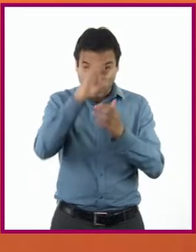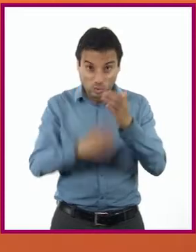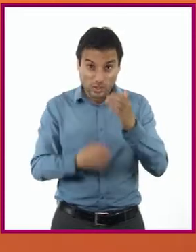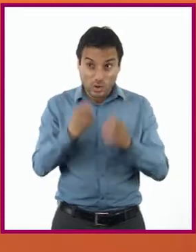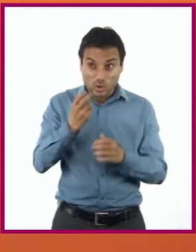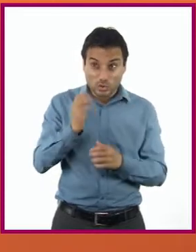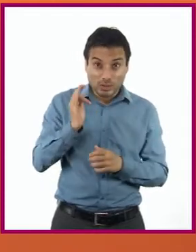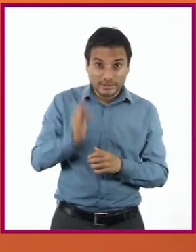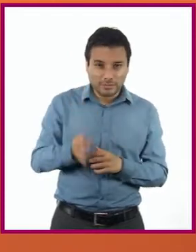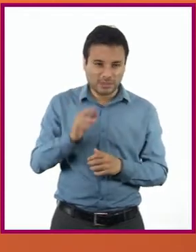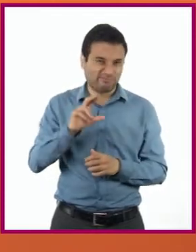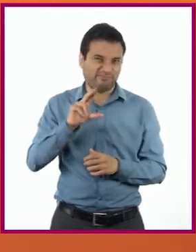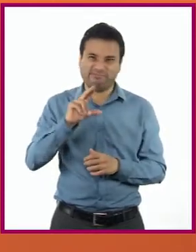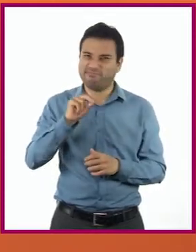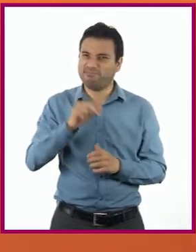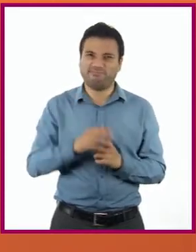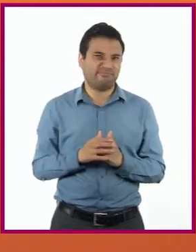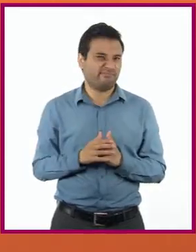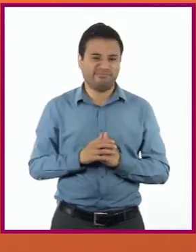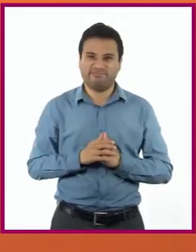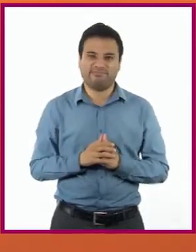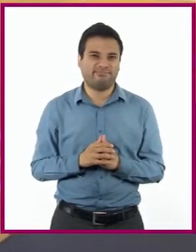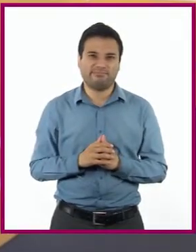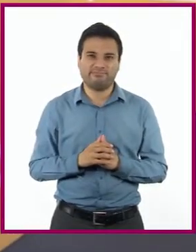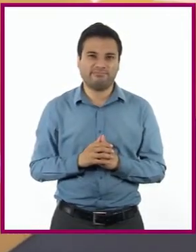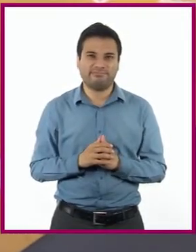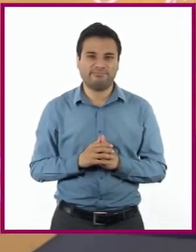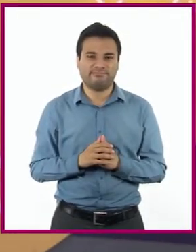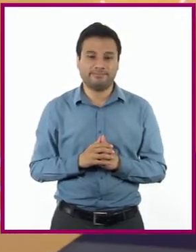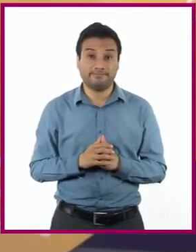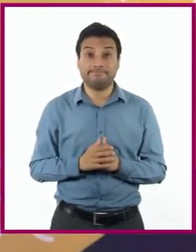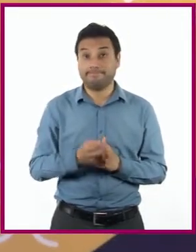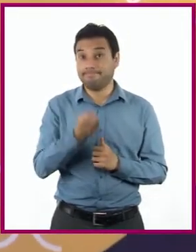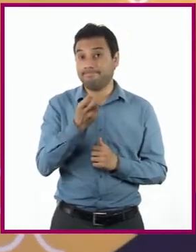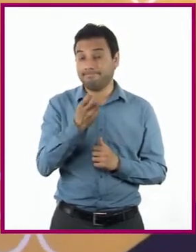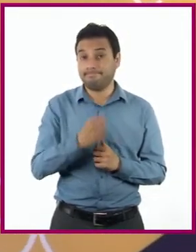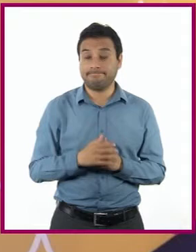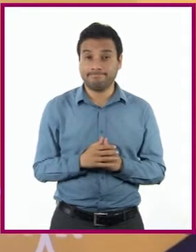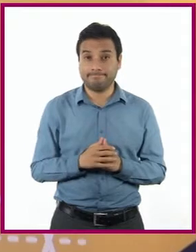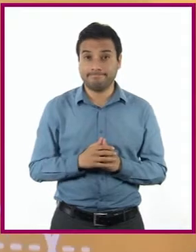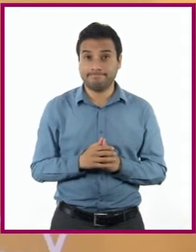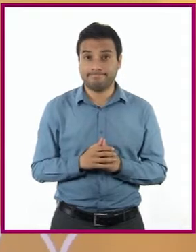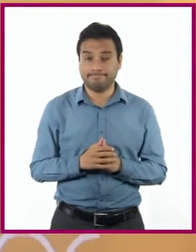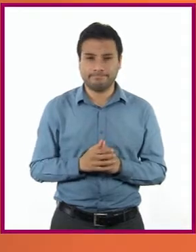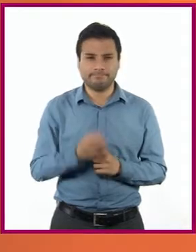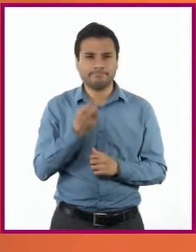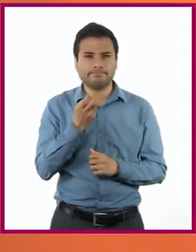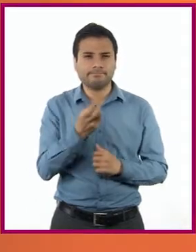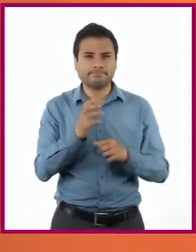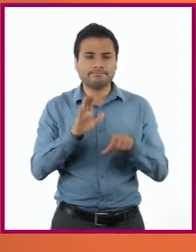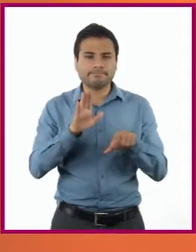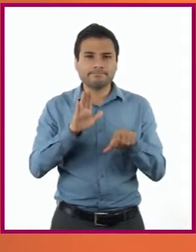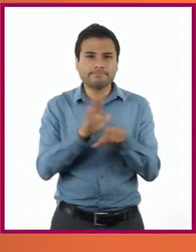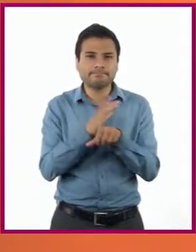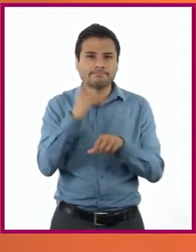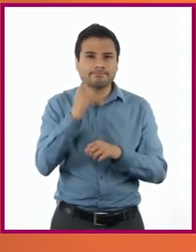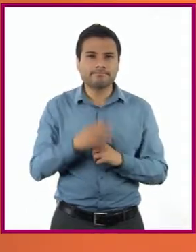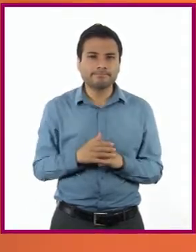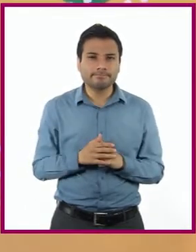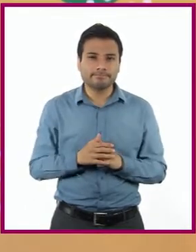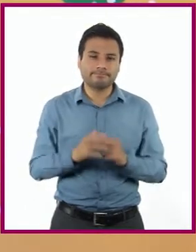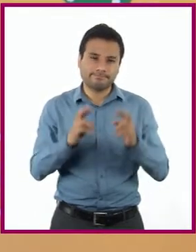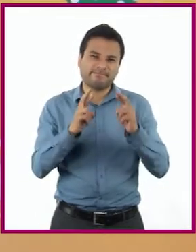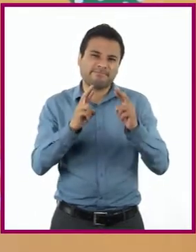ya que iba en contra de muchas de sus creencias. Así es. Esto se debe a que la base de las creencias